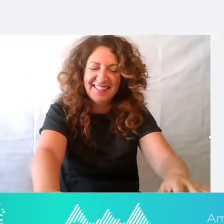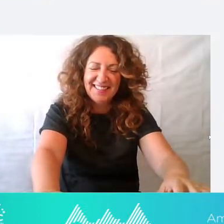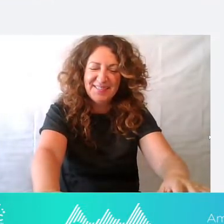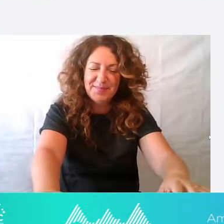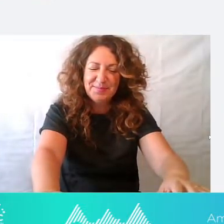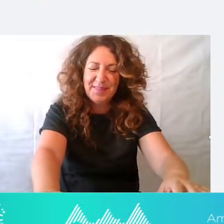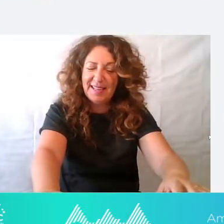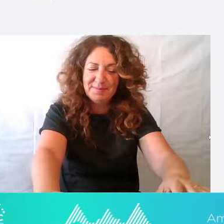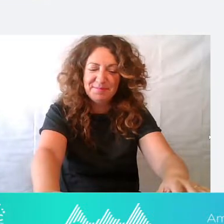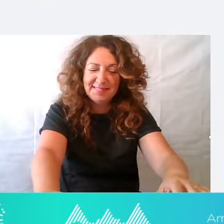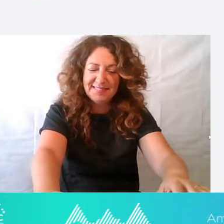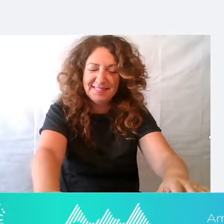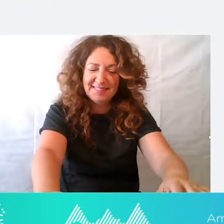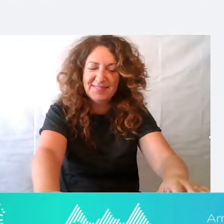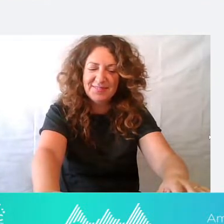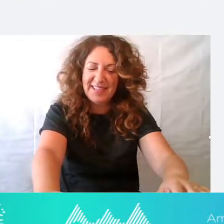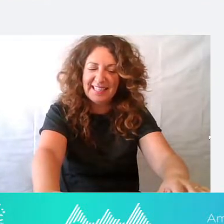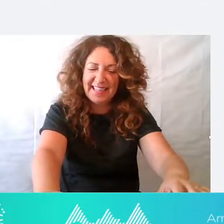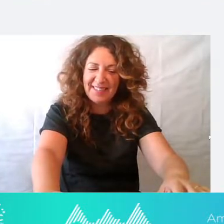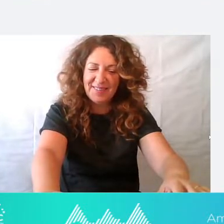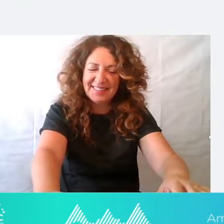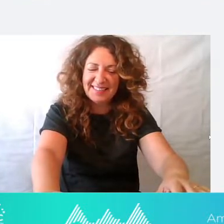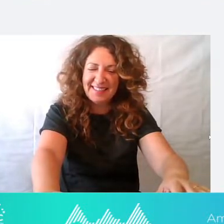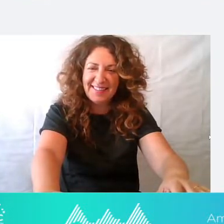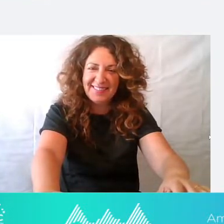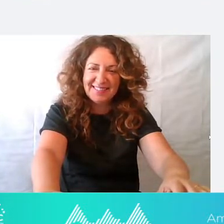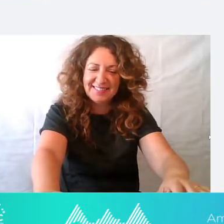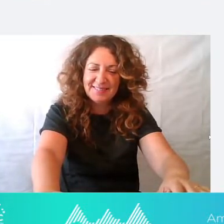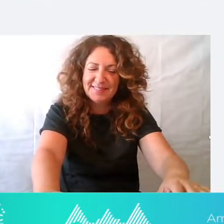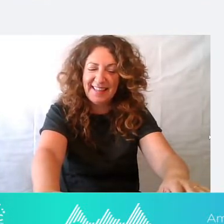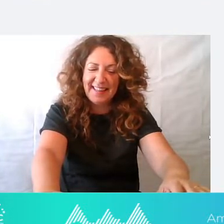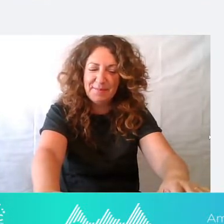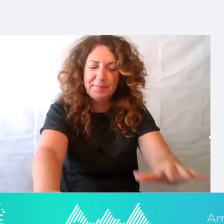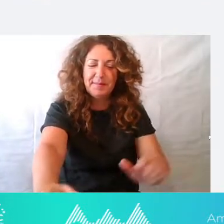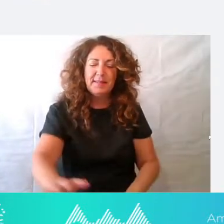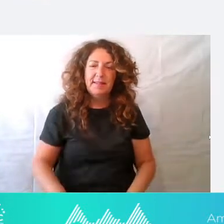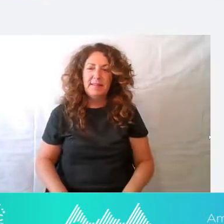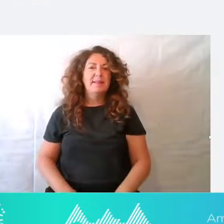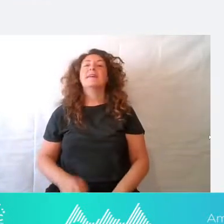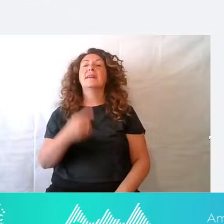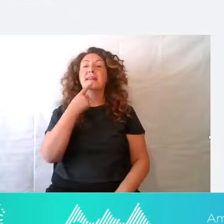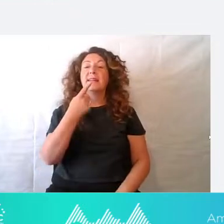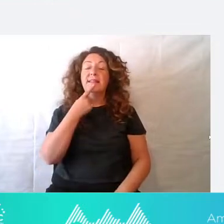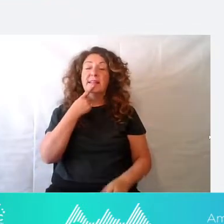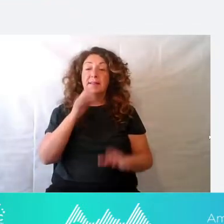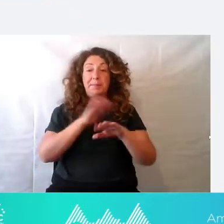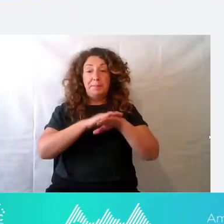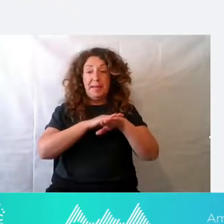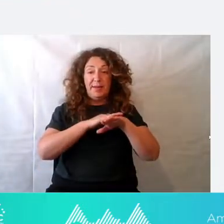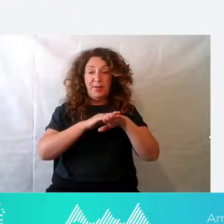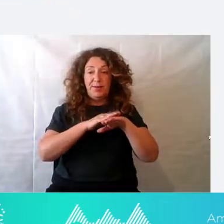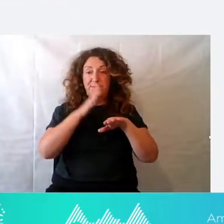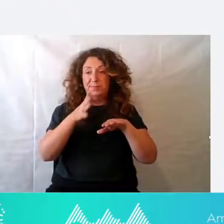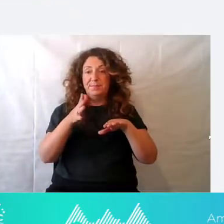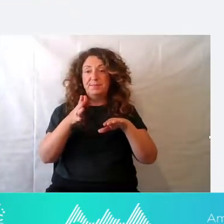accesibles con tanto para por ejemplo en el mundo de los peces nuestra alianza estratégica con